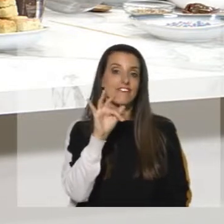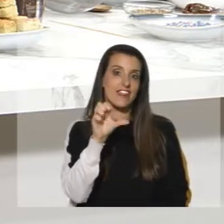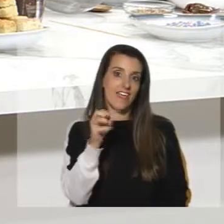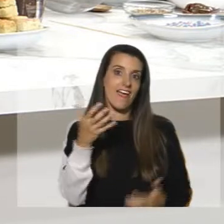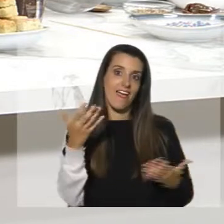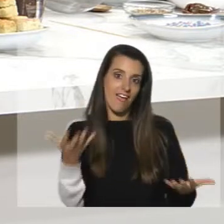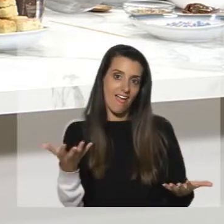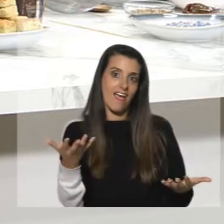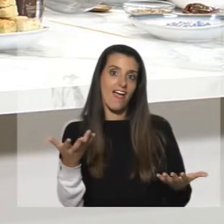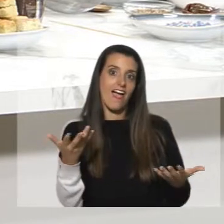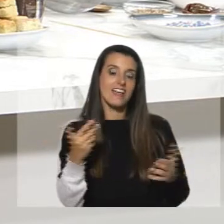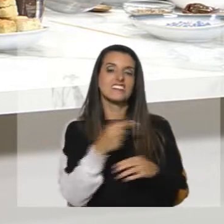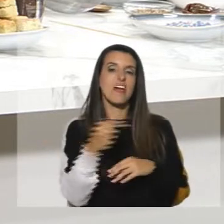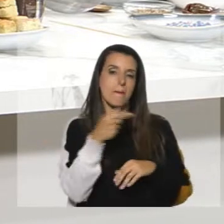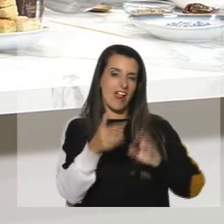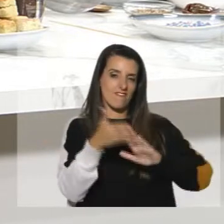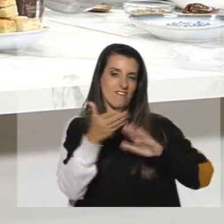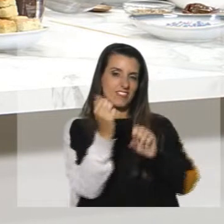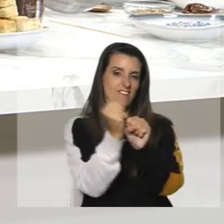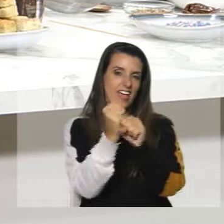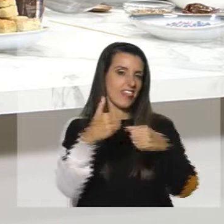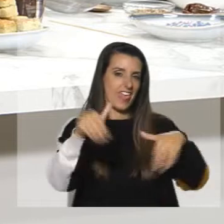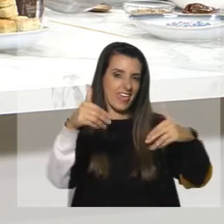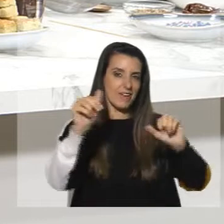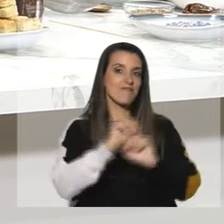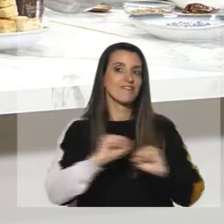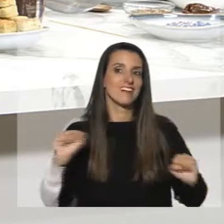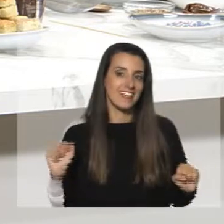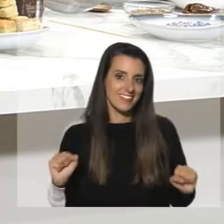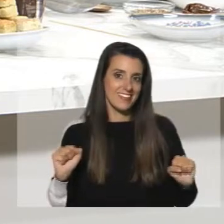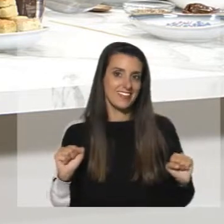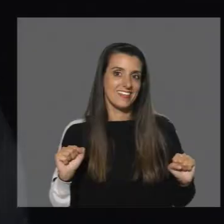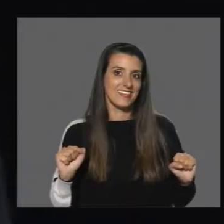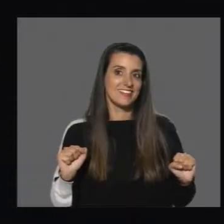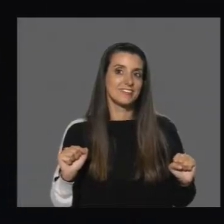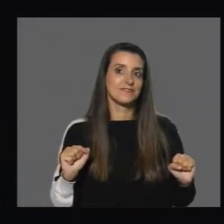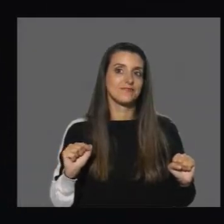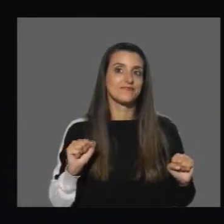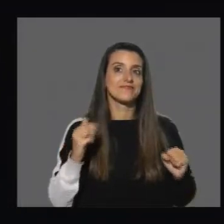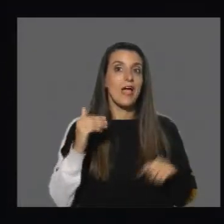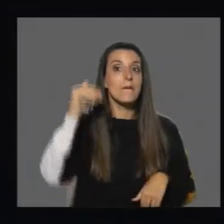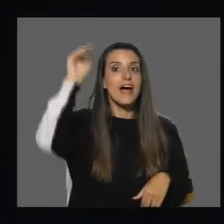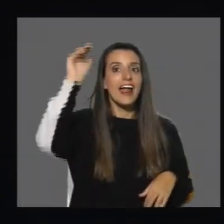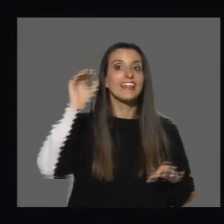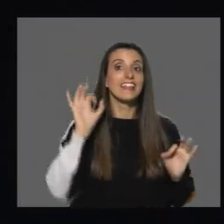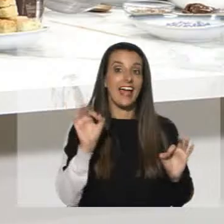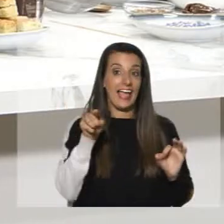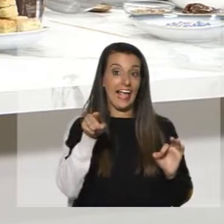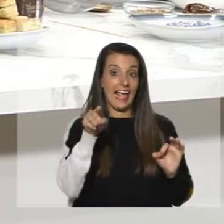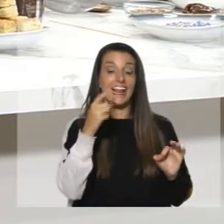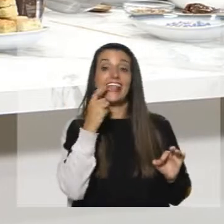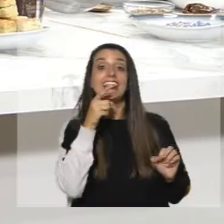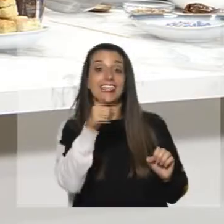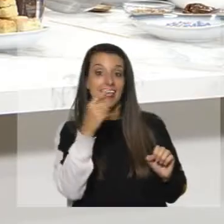breve vamos a darle un par de semanas. Sí. Yo creo que con un par de semanas estamos bien. Estamos bien. Estamos ya bien cuando la nieta es un poquito más grande, y, ahí está. Y vemos está. Él es el creador